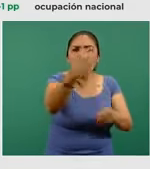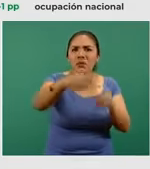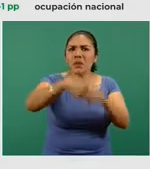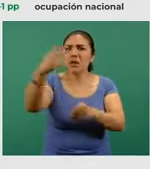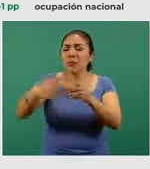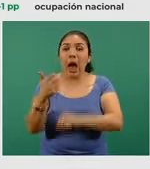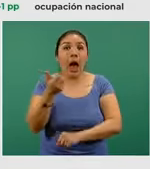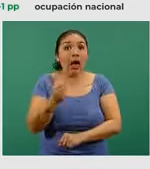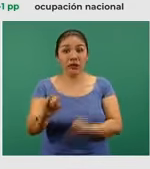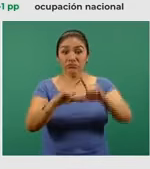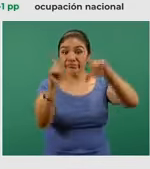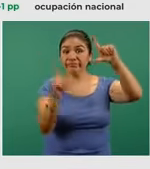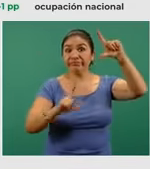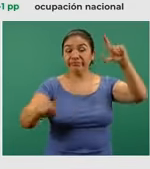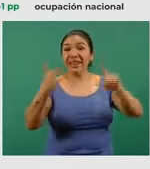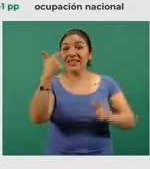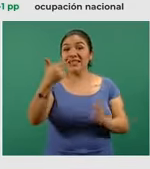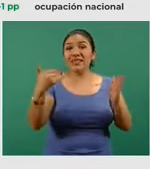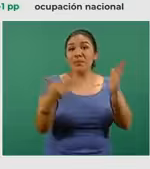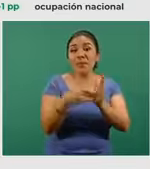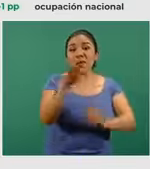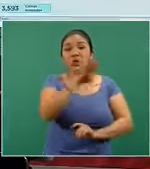A nivel nacional,